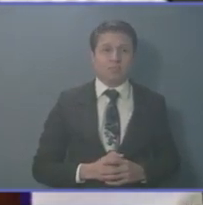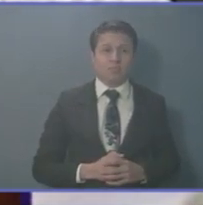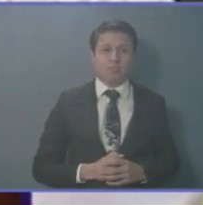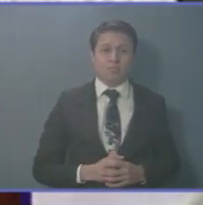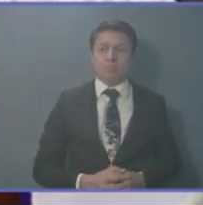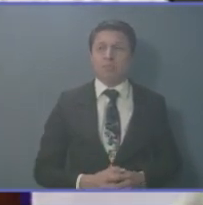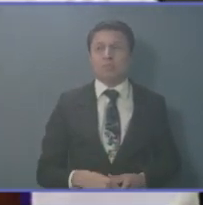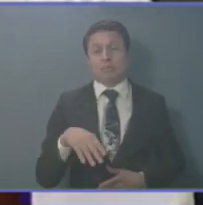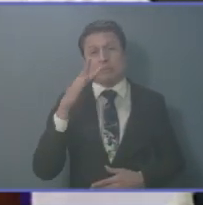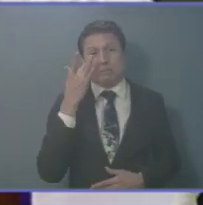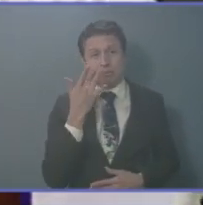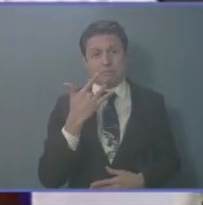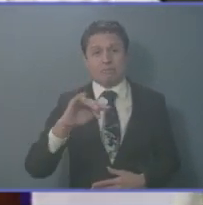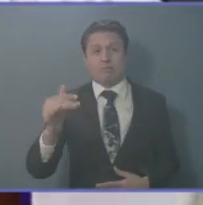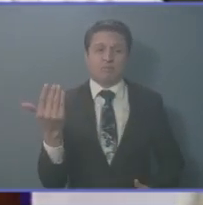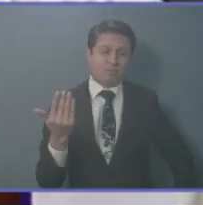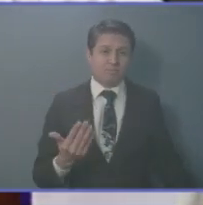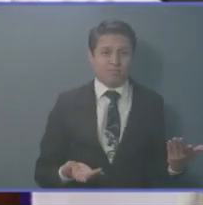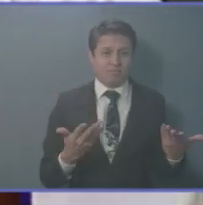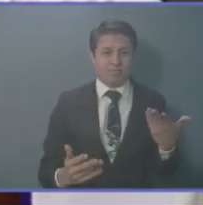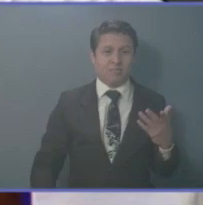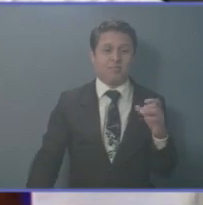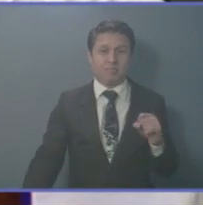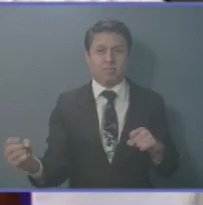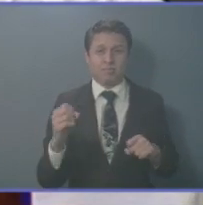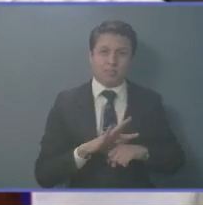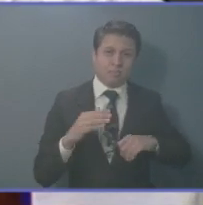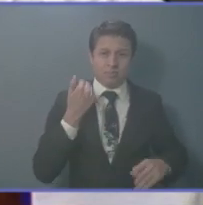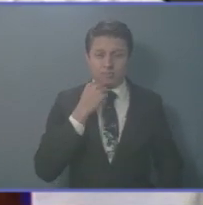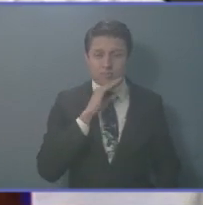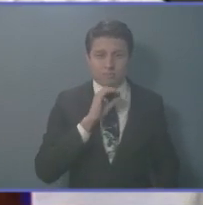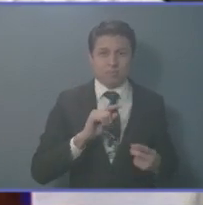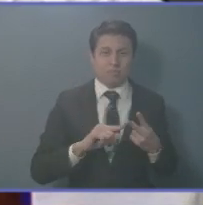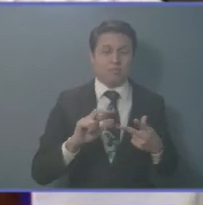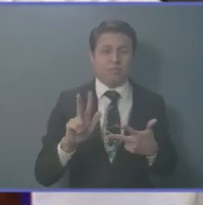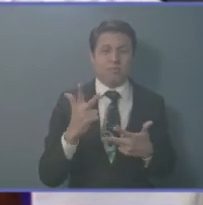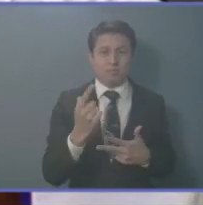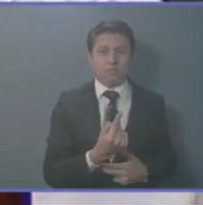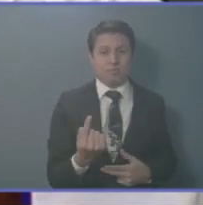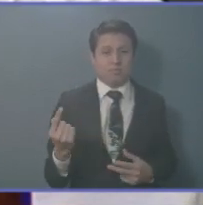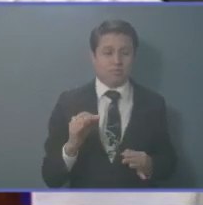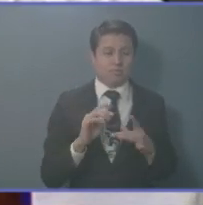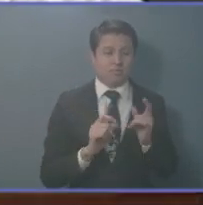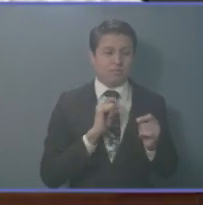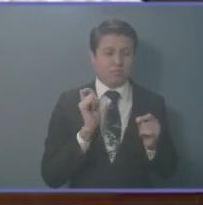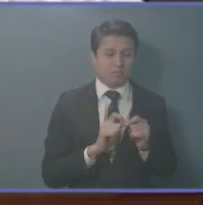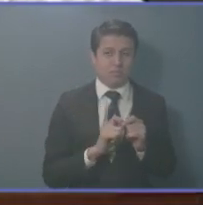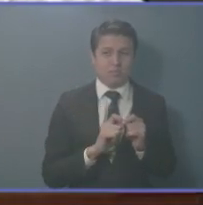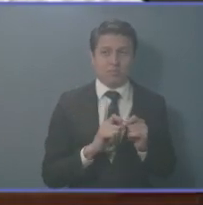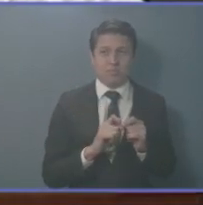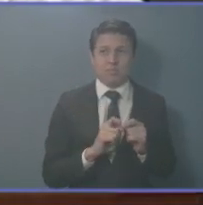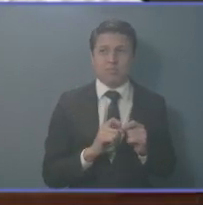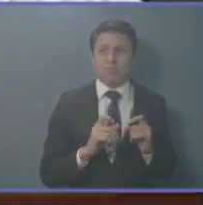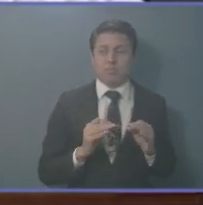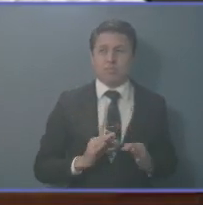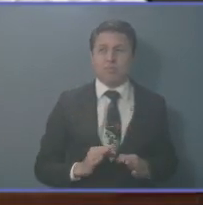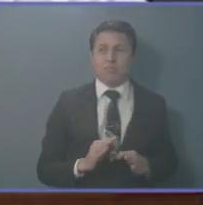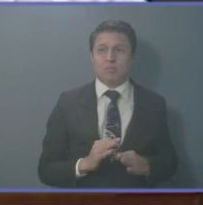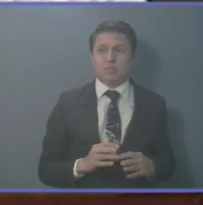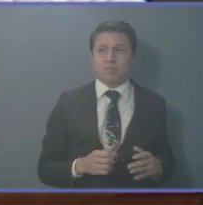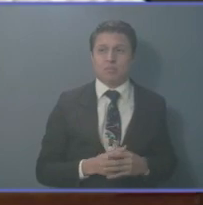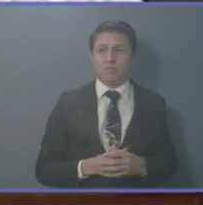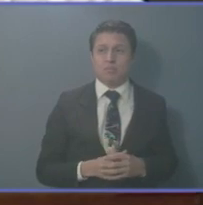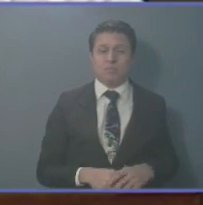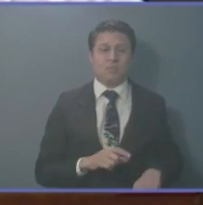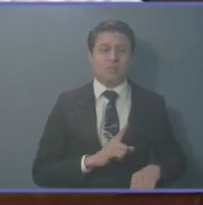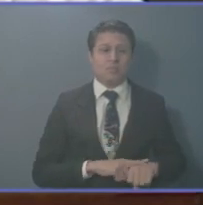como casos sospechosos y que hayan estado expuestos a un posible contagio. 3. Las personas definidas como nexos epidemiológicos.